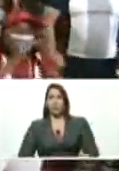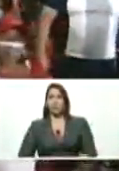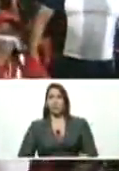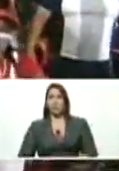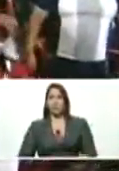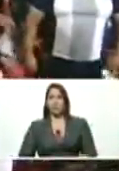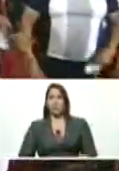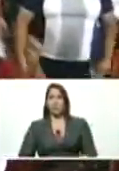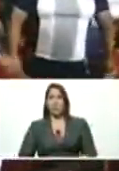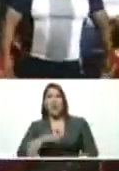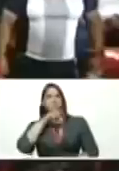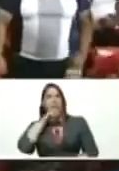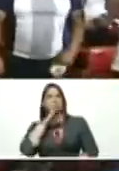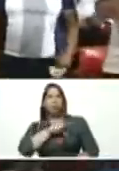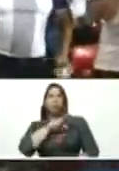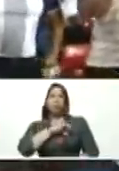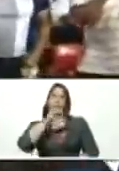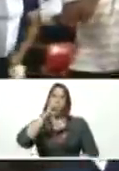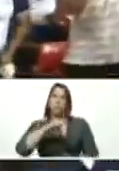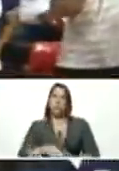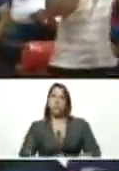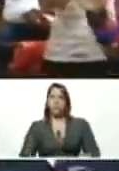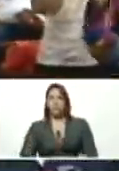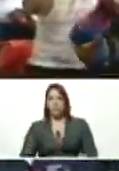cuando hablamos del socialismo